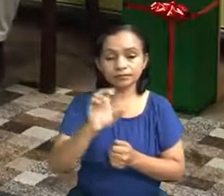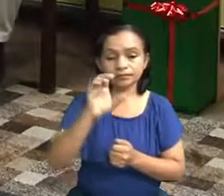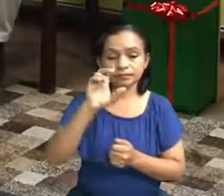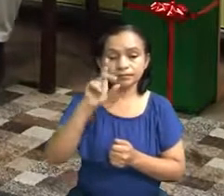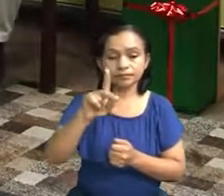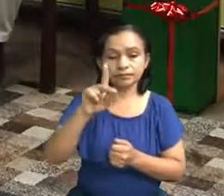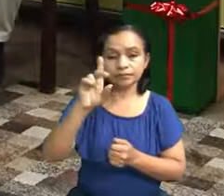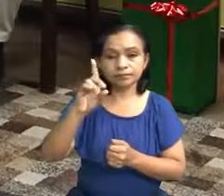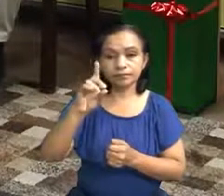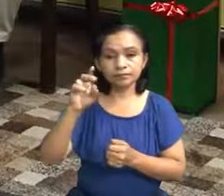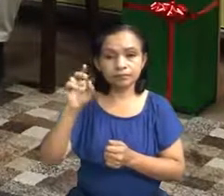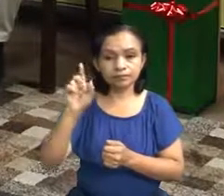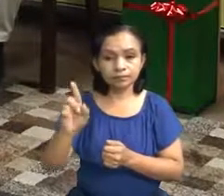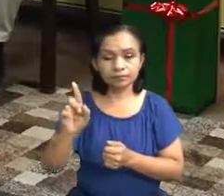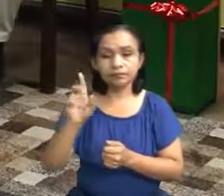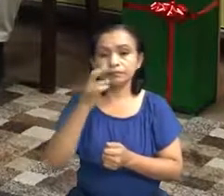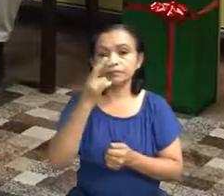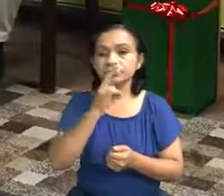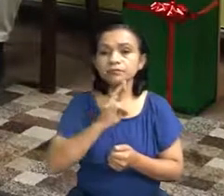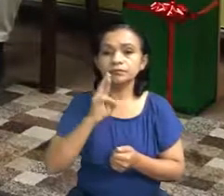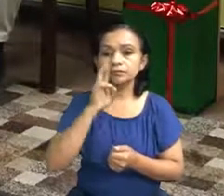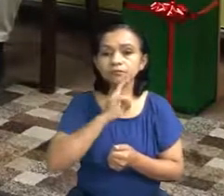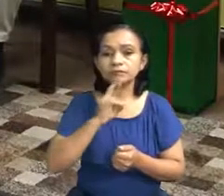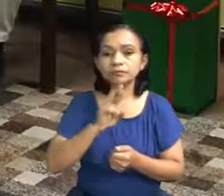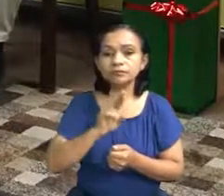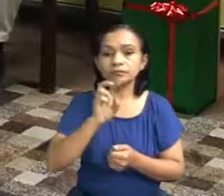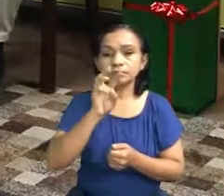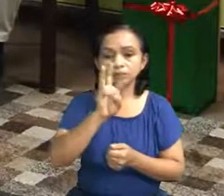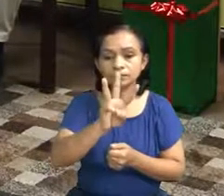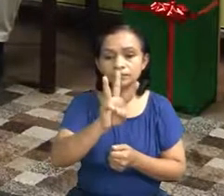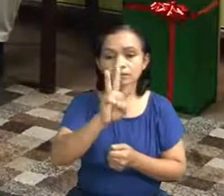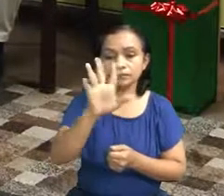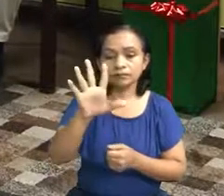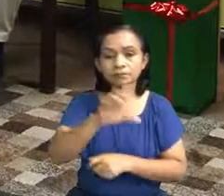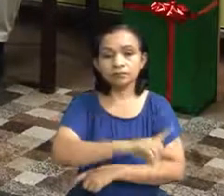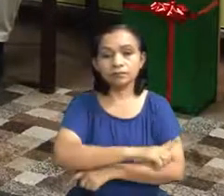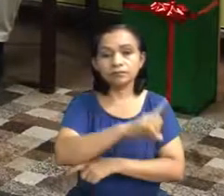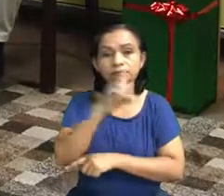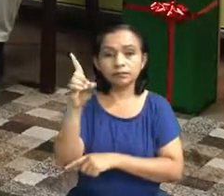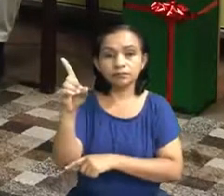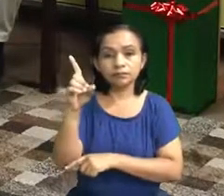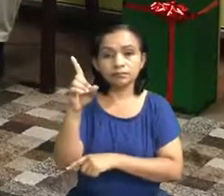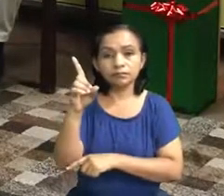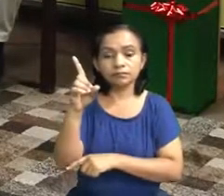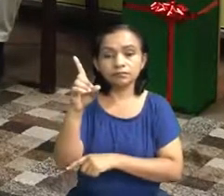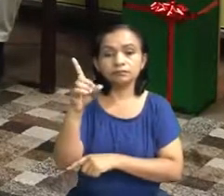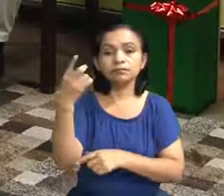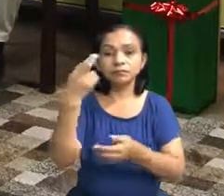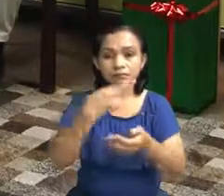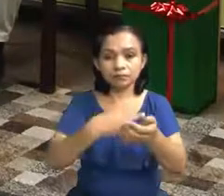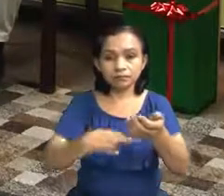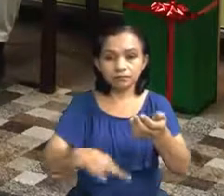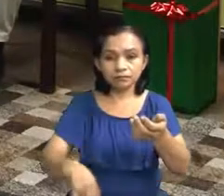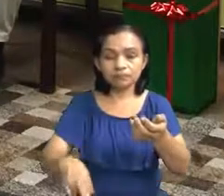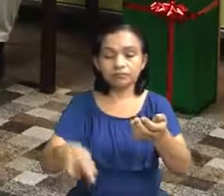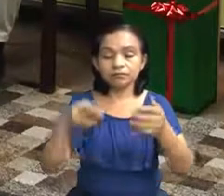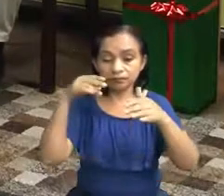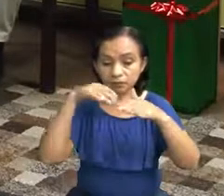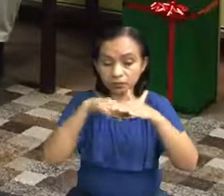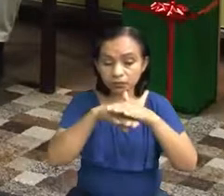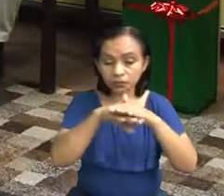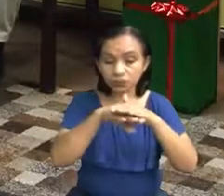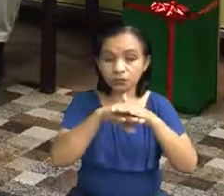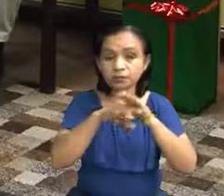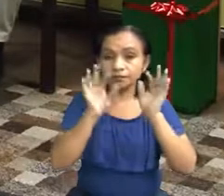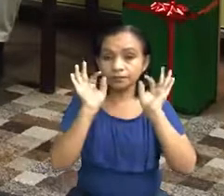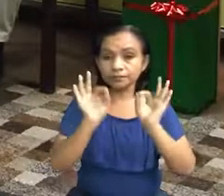la sangre puede mantenerse, los glóbulos rojos pueden mantenerse durante 35 días. 35 días dura la sangre, tiene que estar bien almacenada,